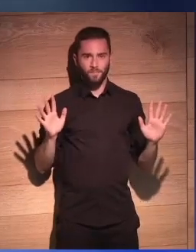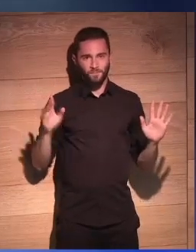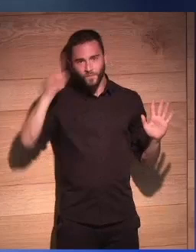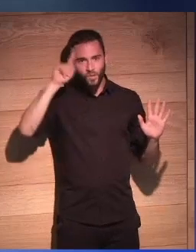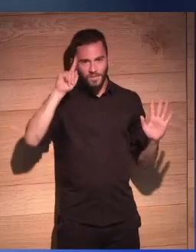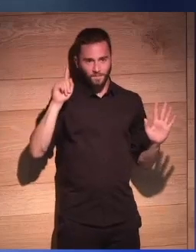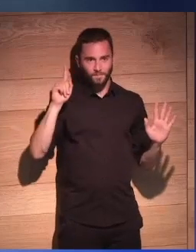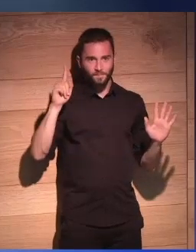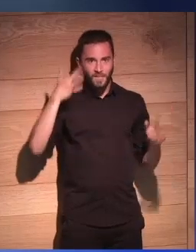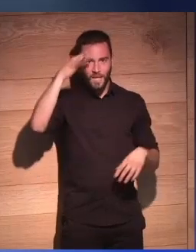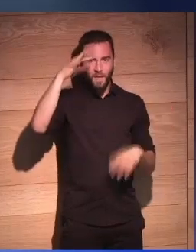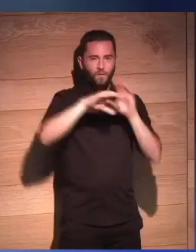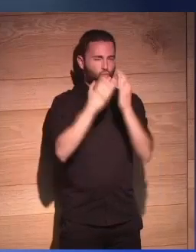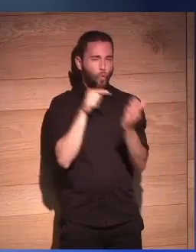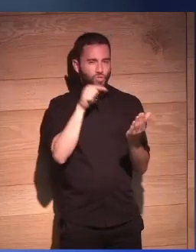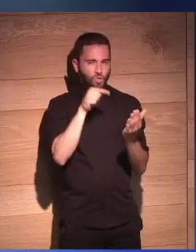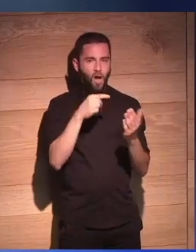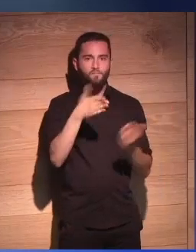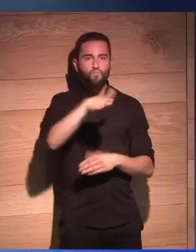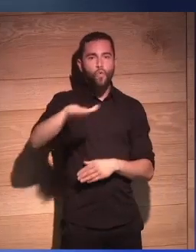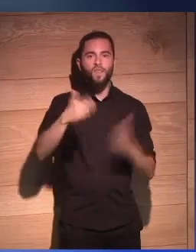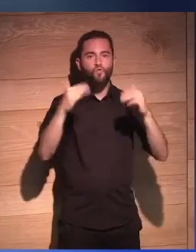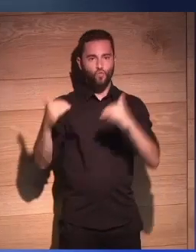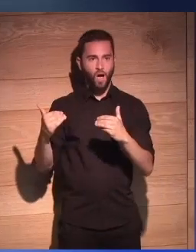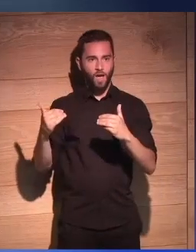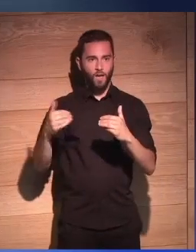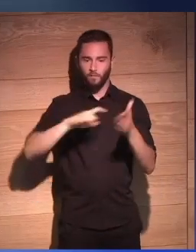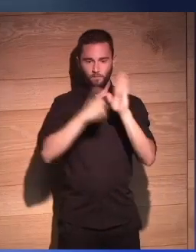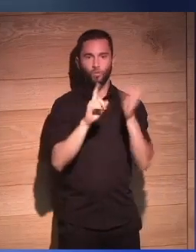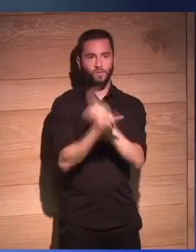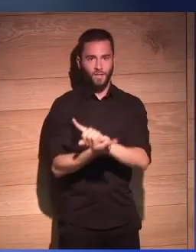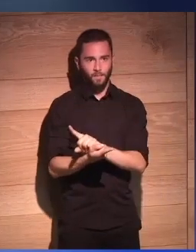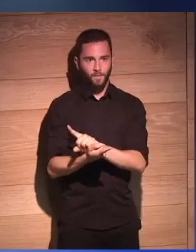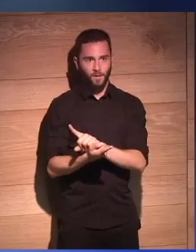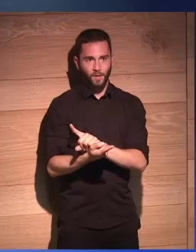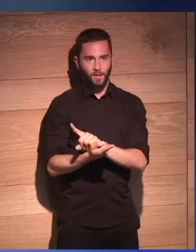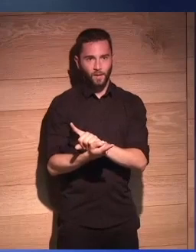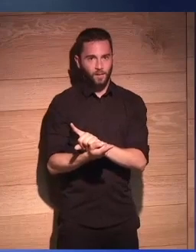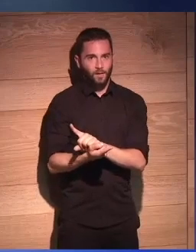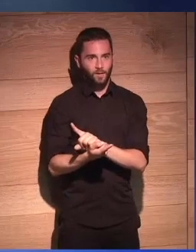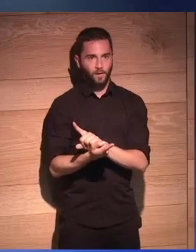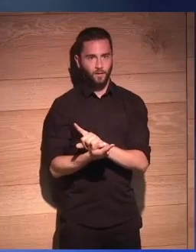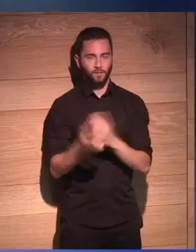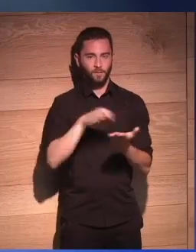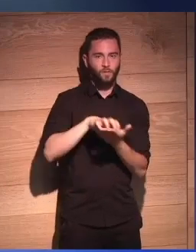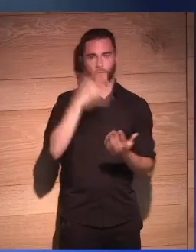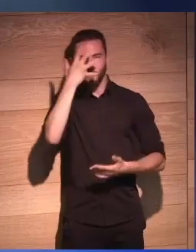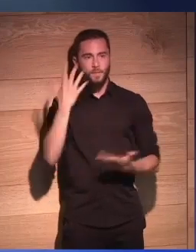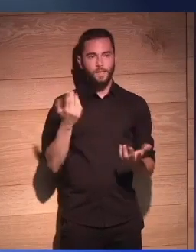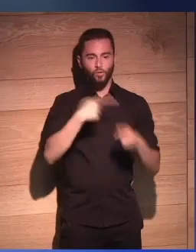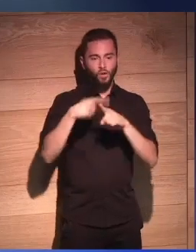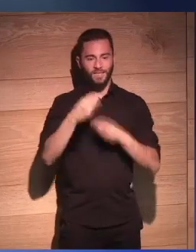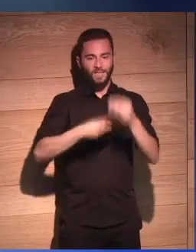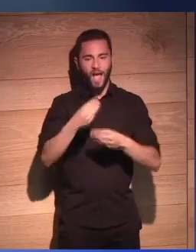imaginemos un mundo en el cual nadie muere. Eso lo cambia todo, ¿no? ¿Qué pasa con esa inquietud que nos hace hacer